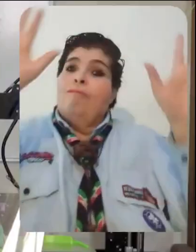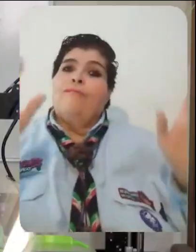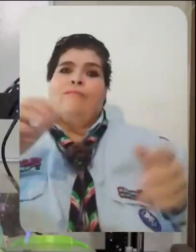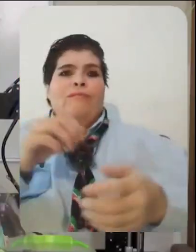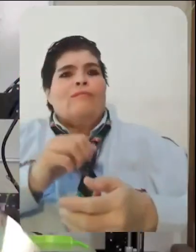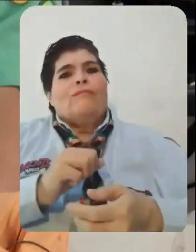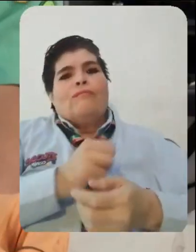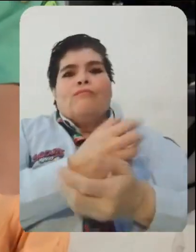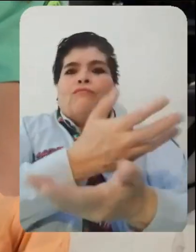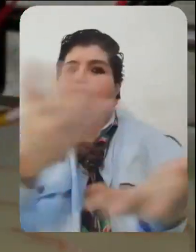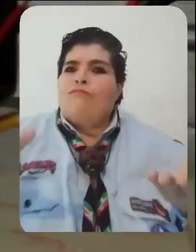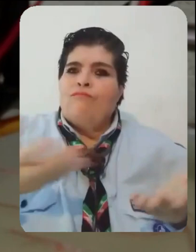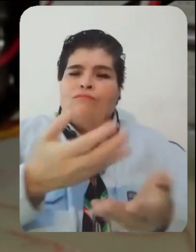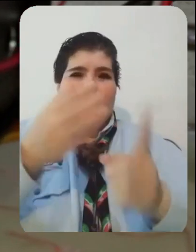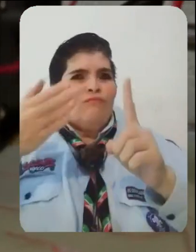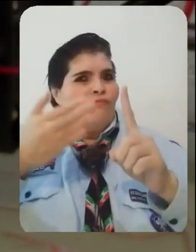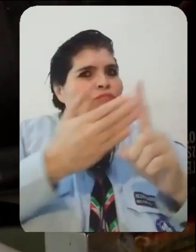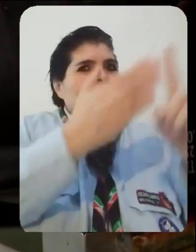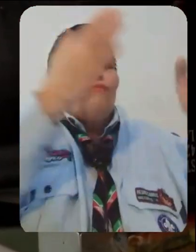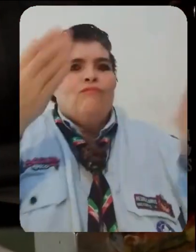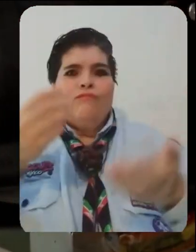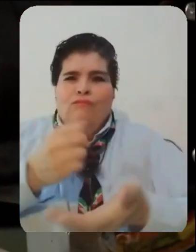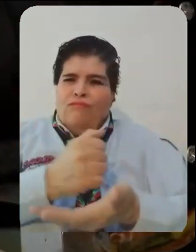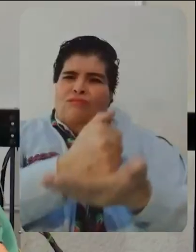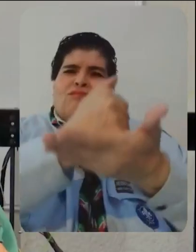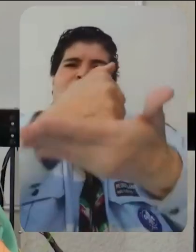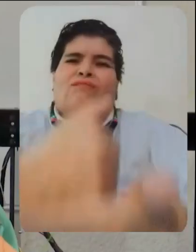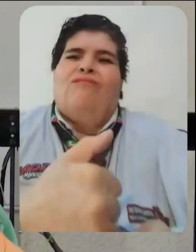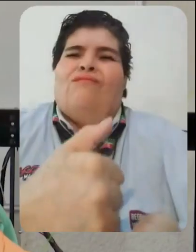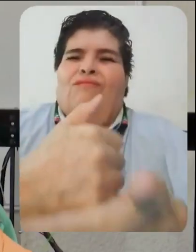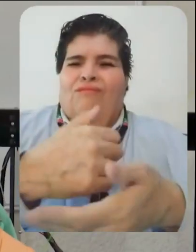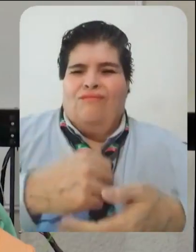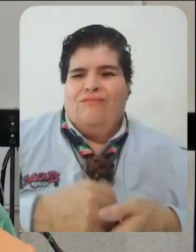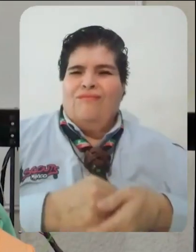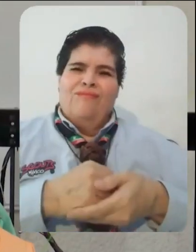Listo siempre estaremos para ayudar.